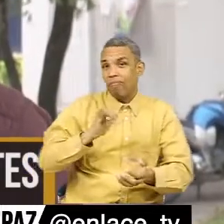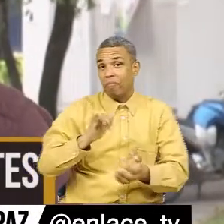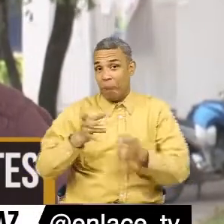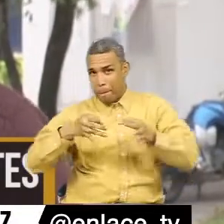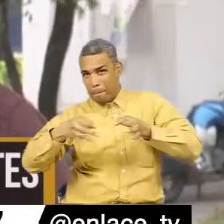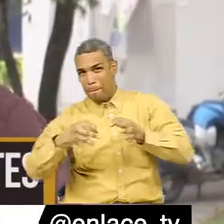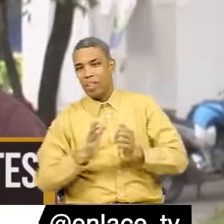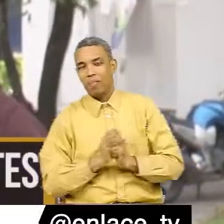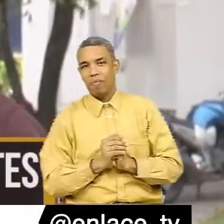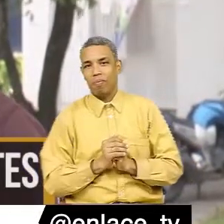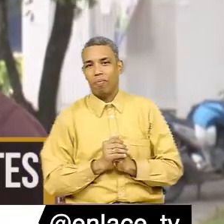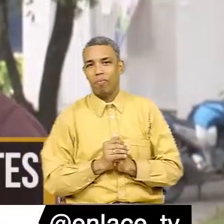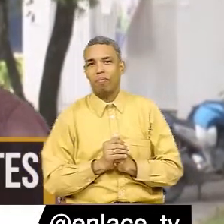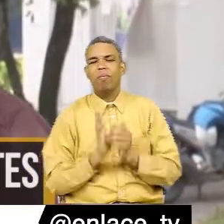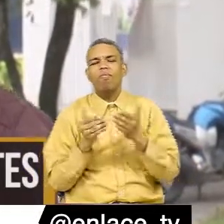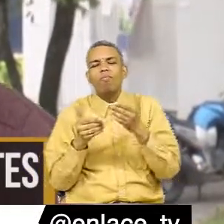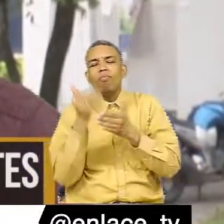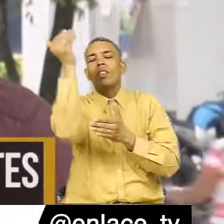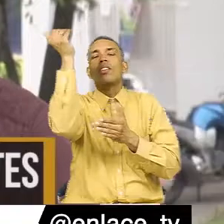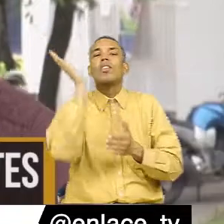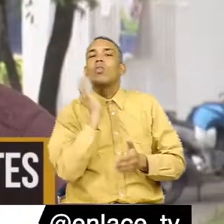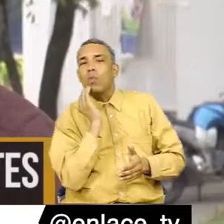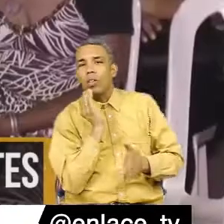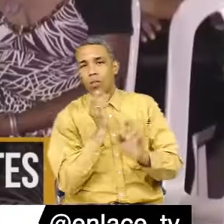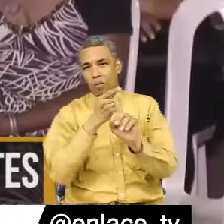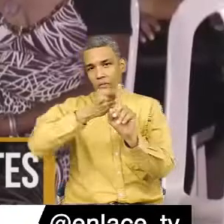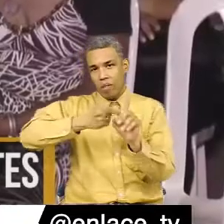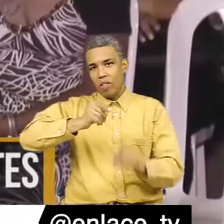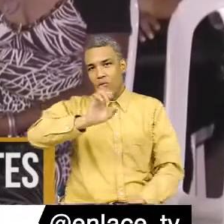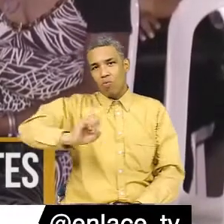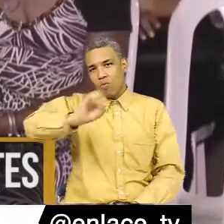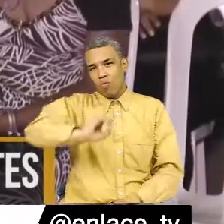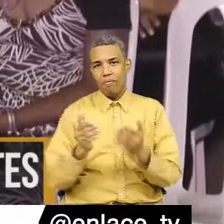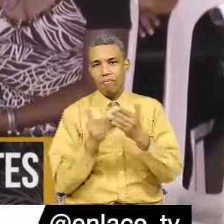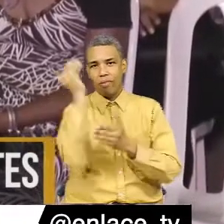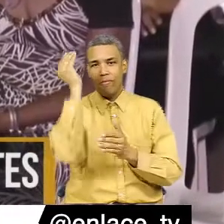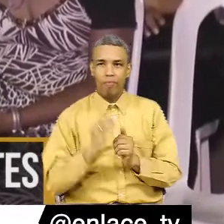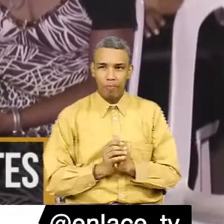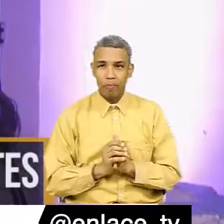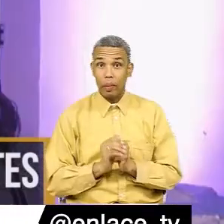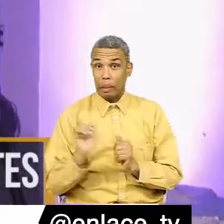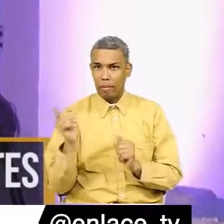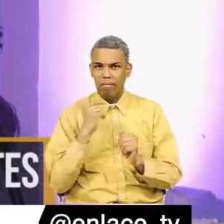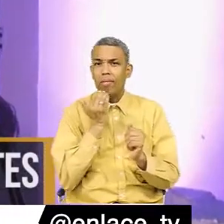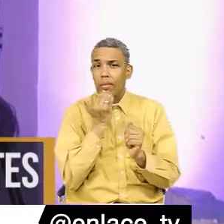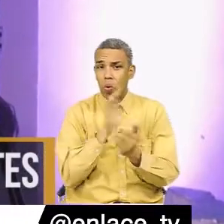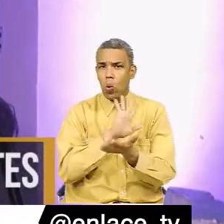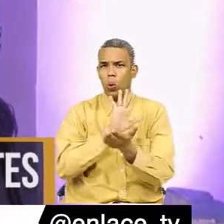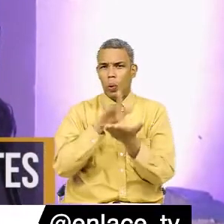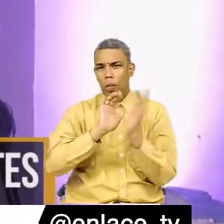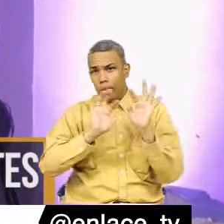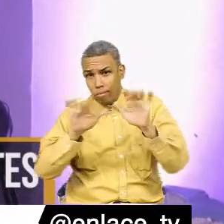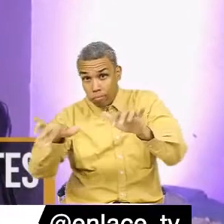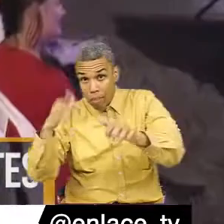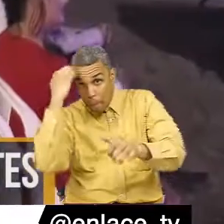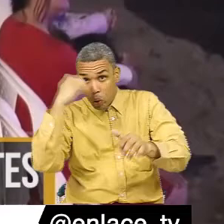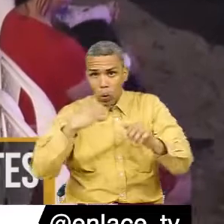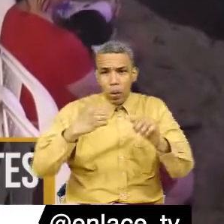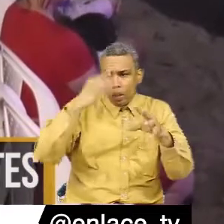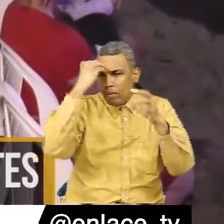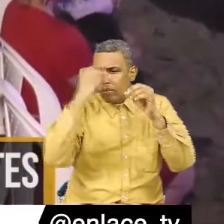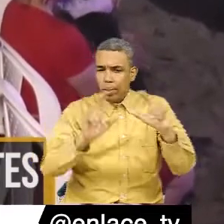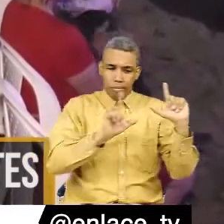supuesto estaremos iniciando clases, si Dios quiere, en octubre de este año. Esta especialización es de suma importancia para la formación de los docentes y sirve como requisito